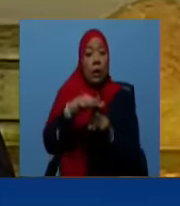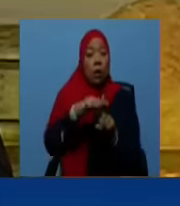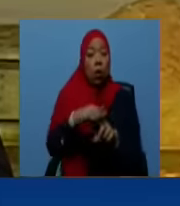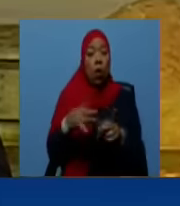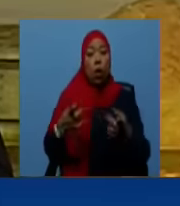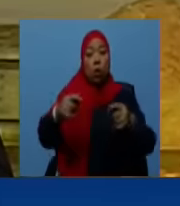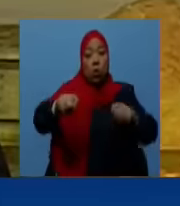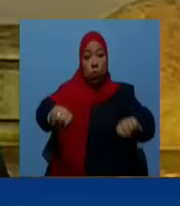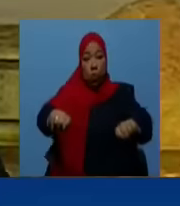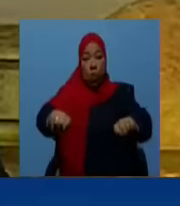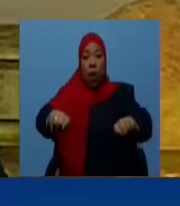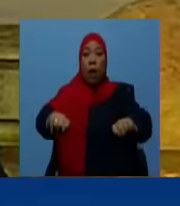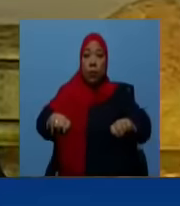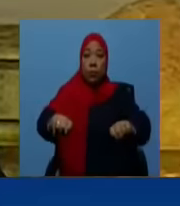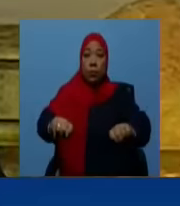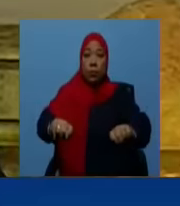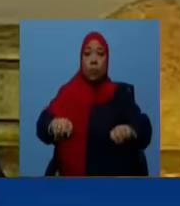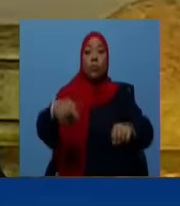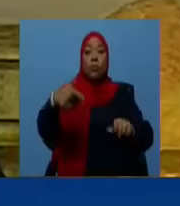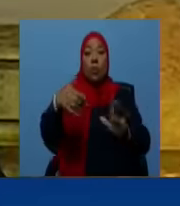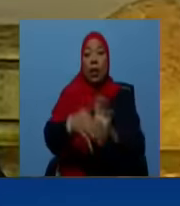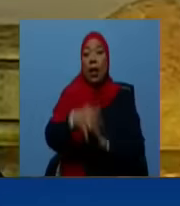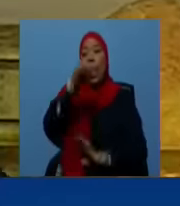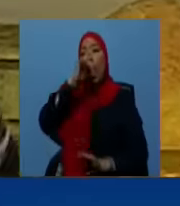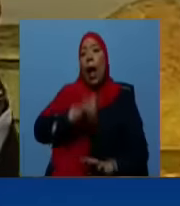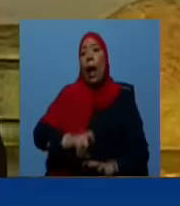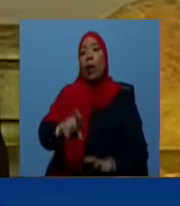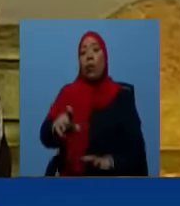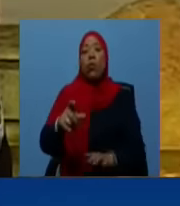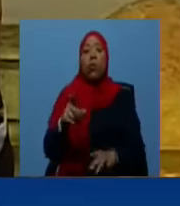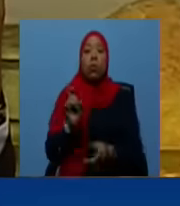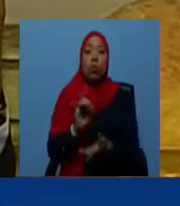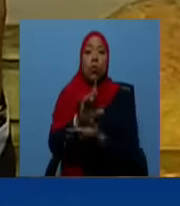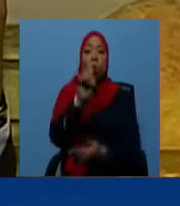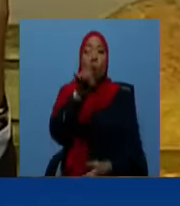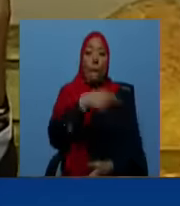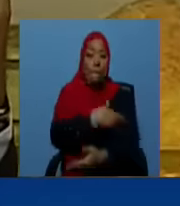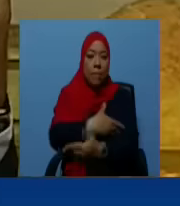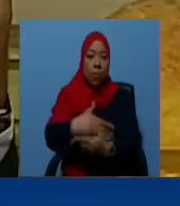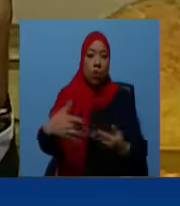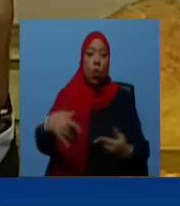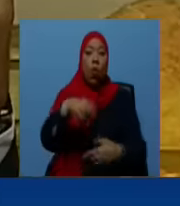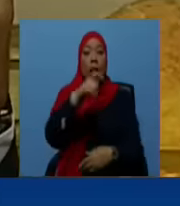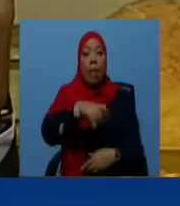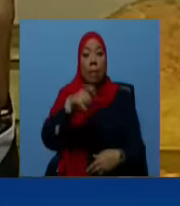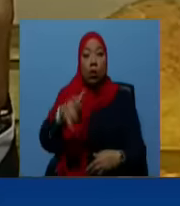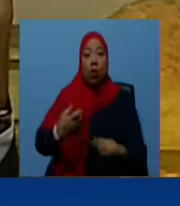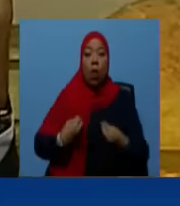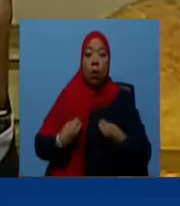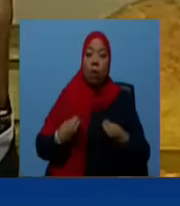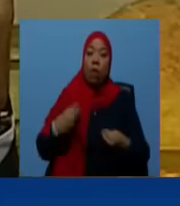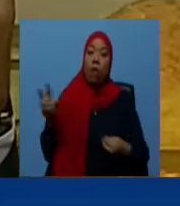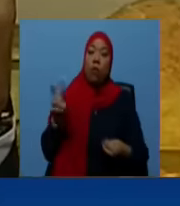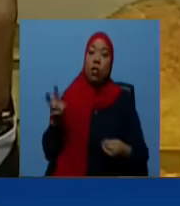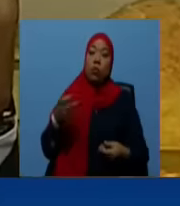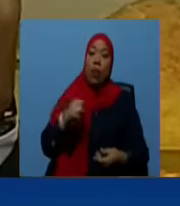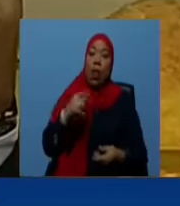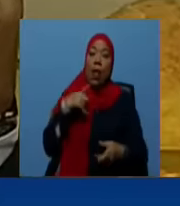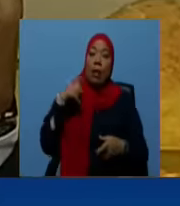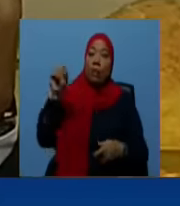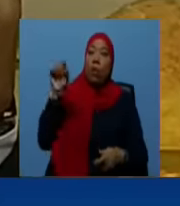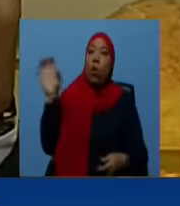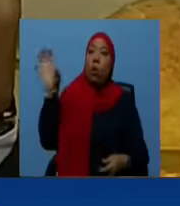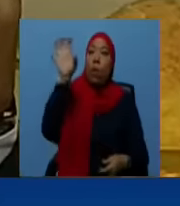que provocaron las sanciones, ese año fue el año en que se fue 1 millón de migrantes venezolanos al exterior.